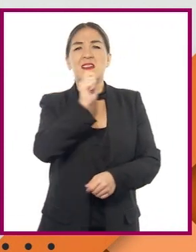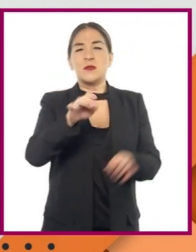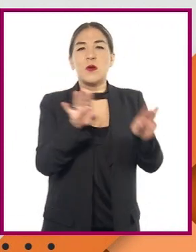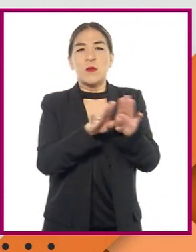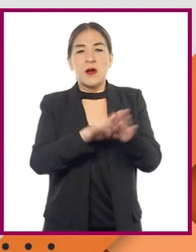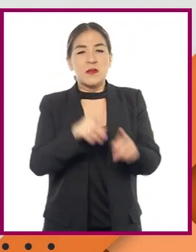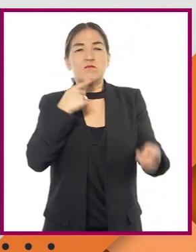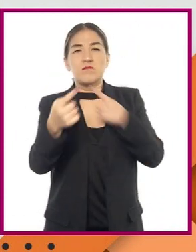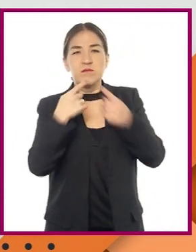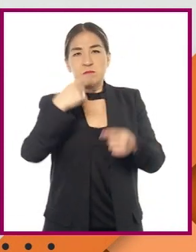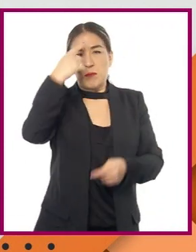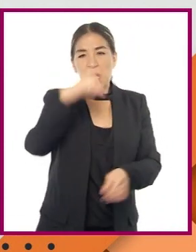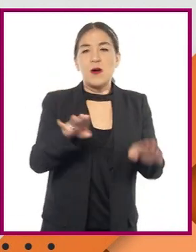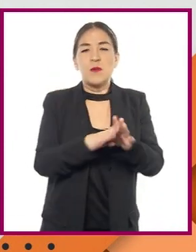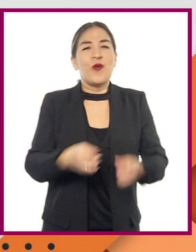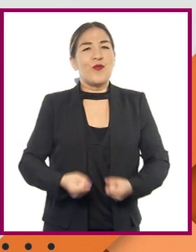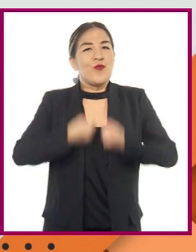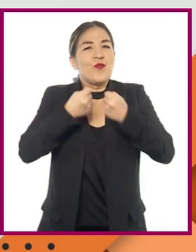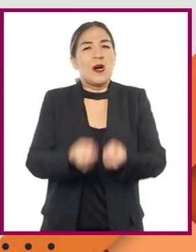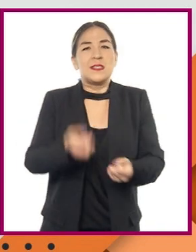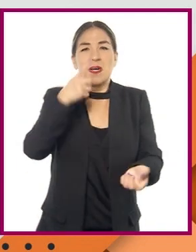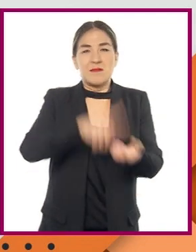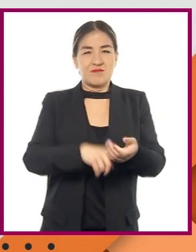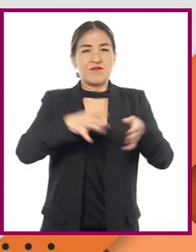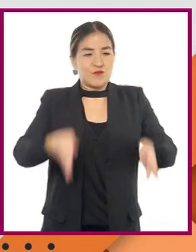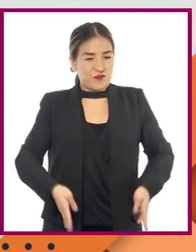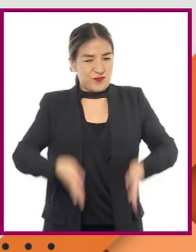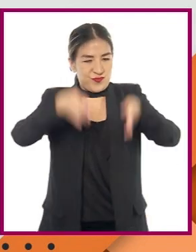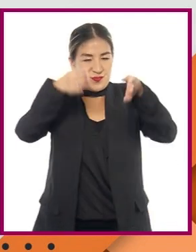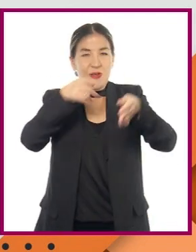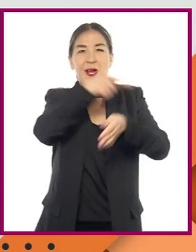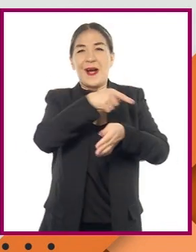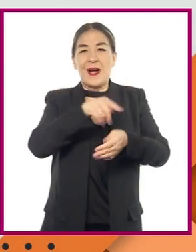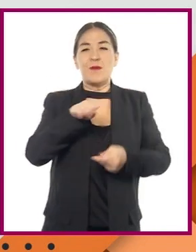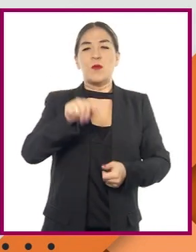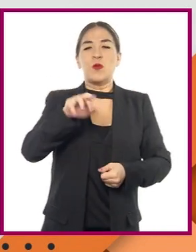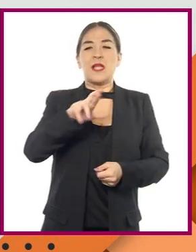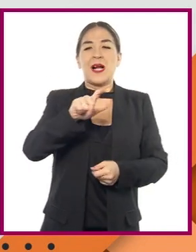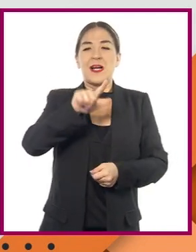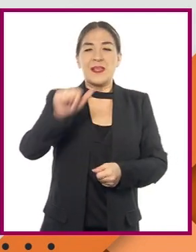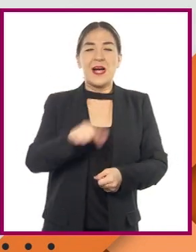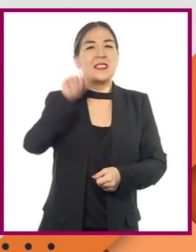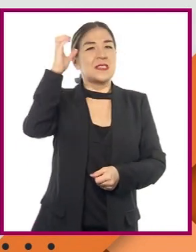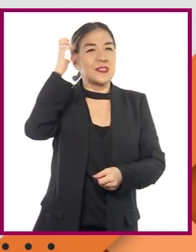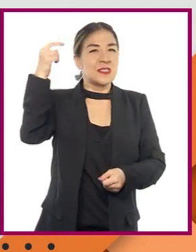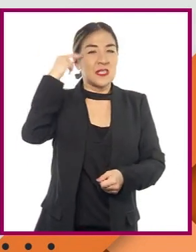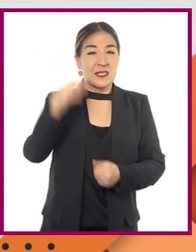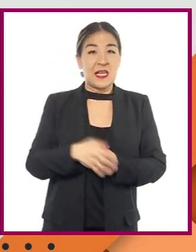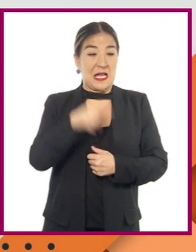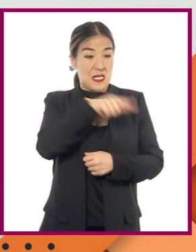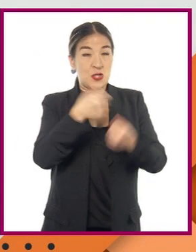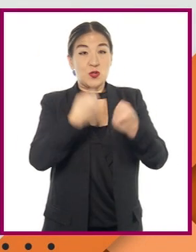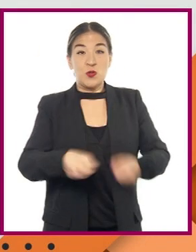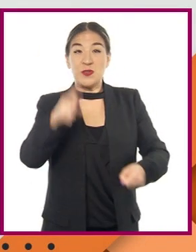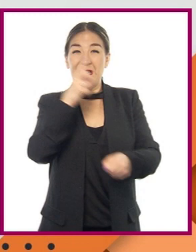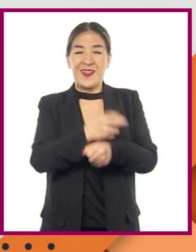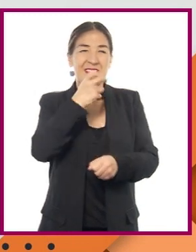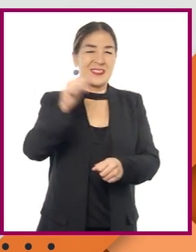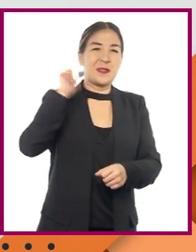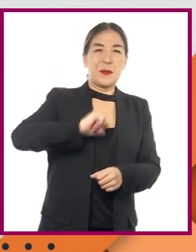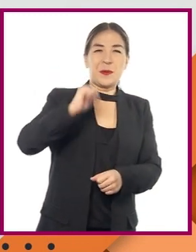la reconstrucción y reforzamiento de la Gran Muralla China? La sociedad china de este